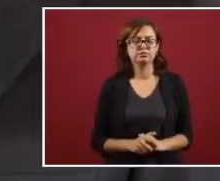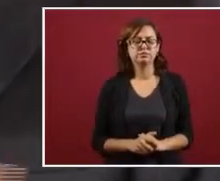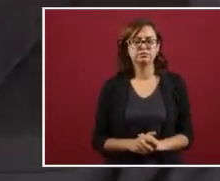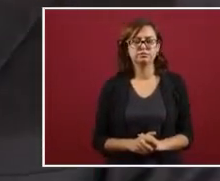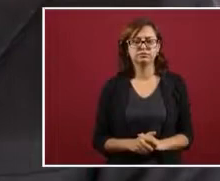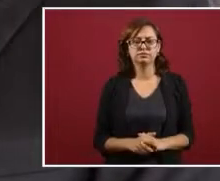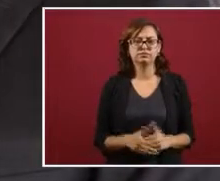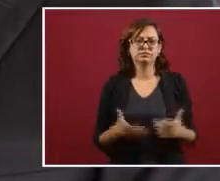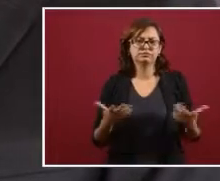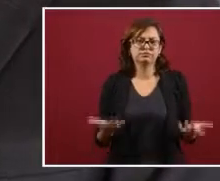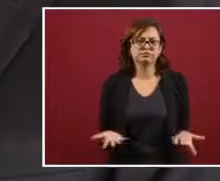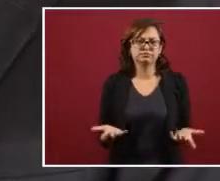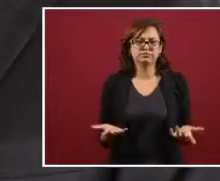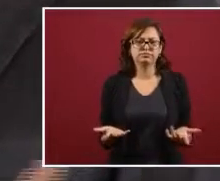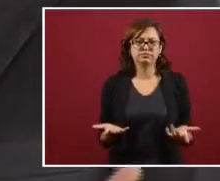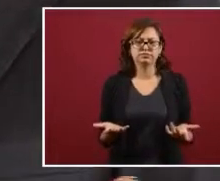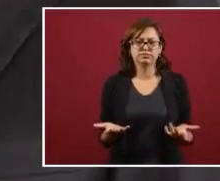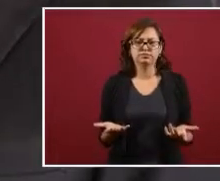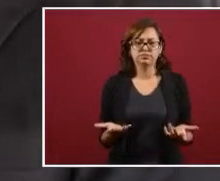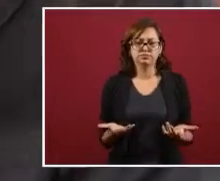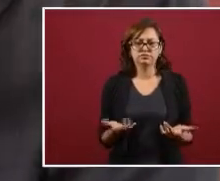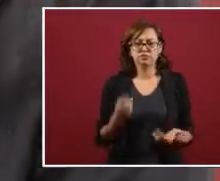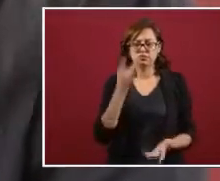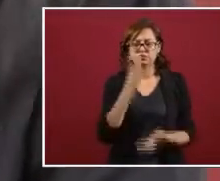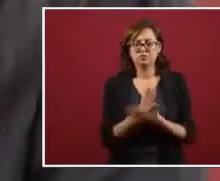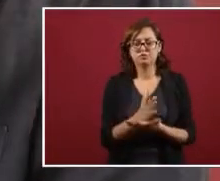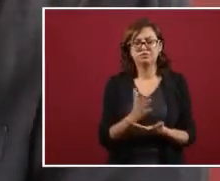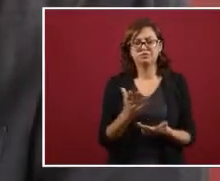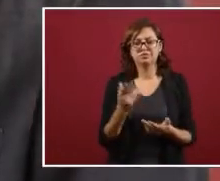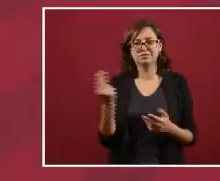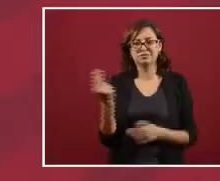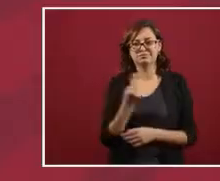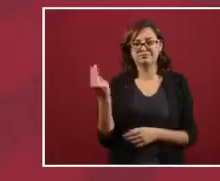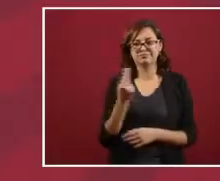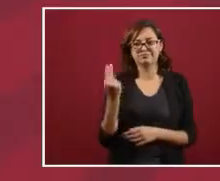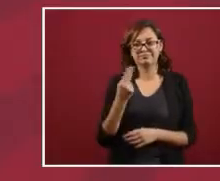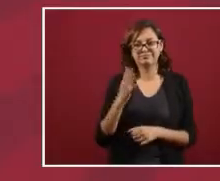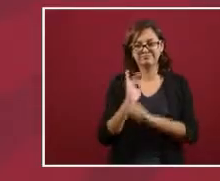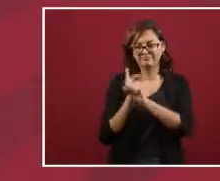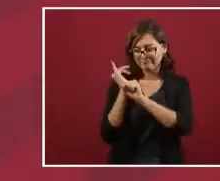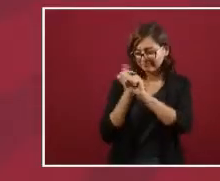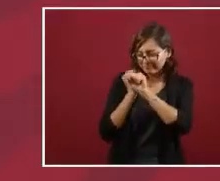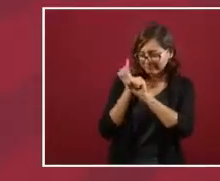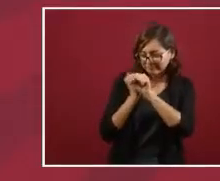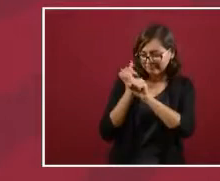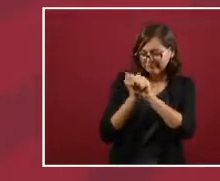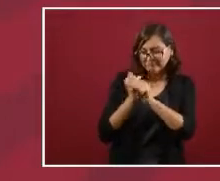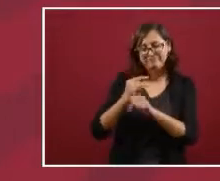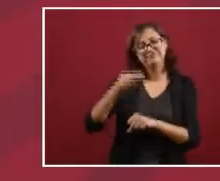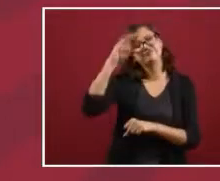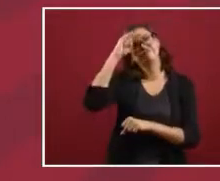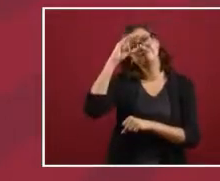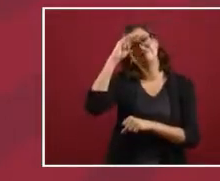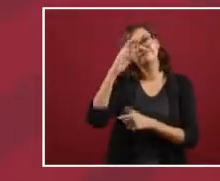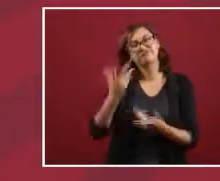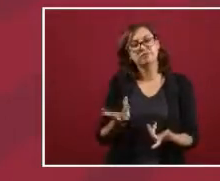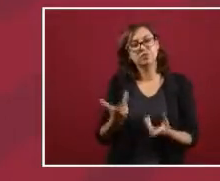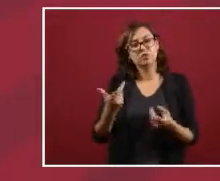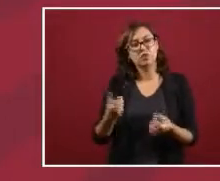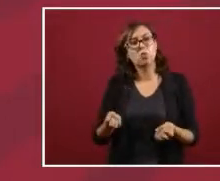es cosa de hacer la investigación de cuánto